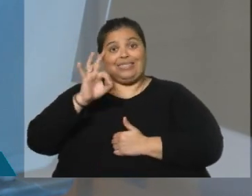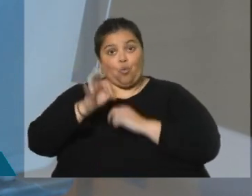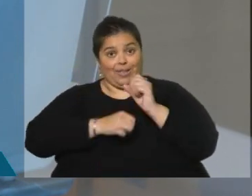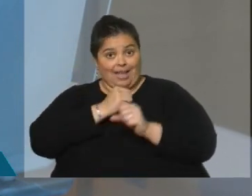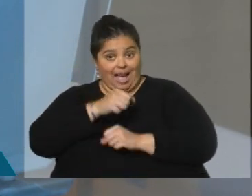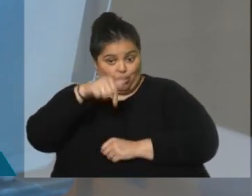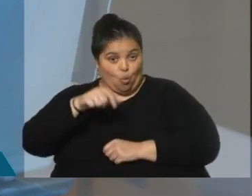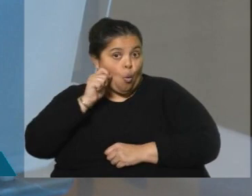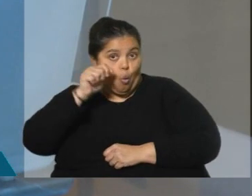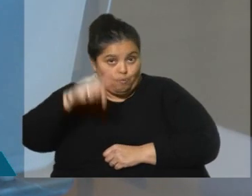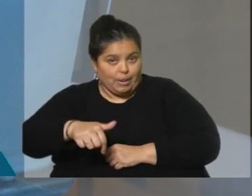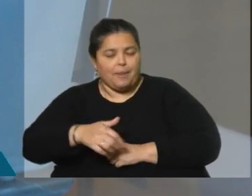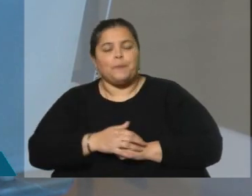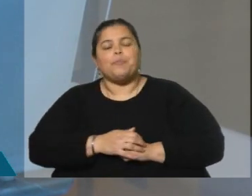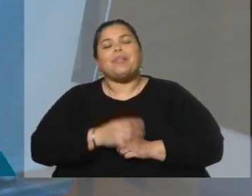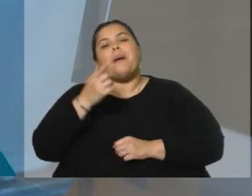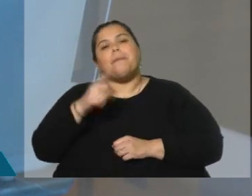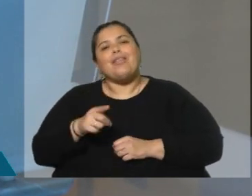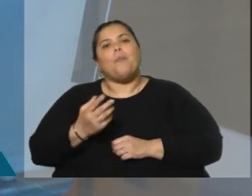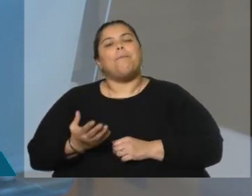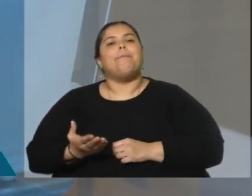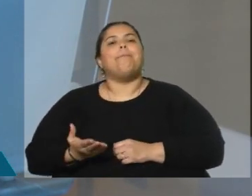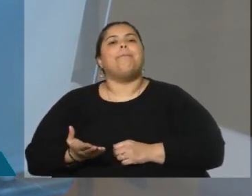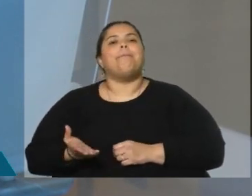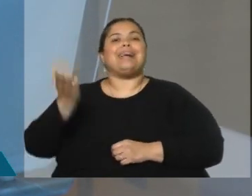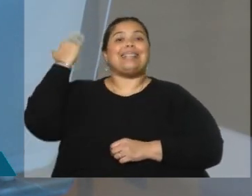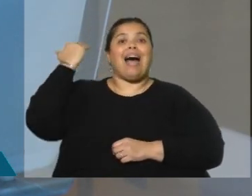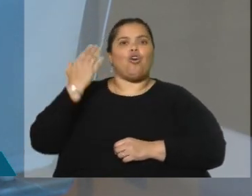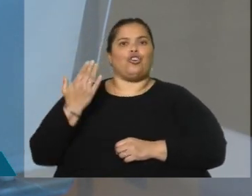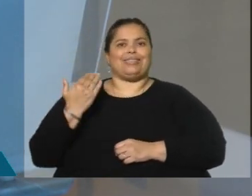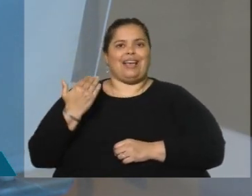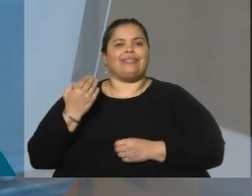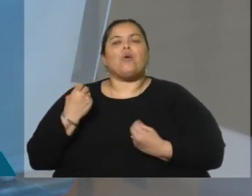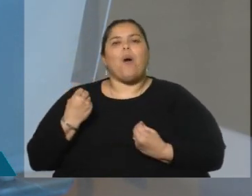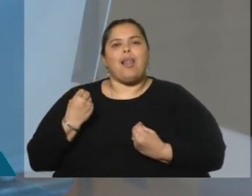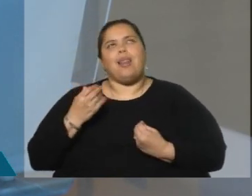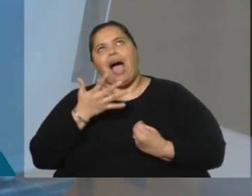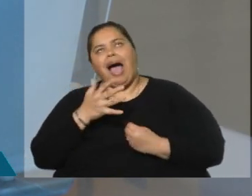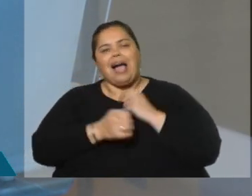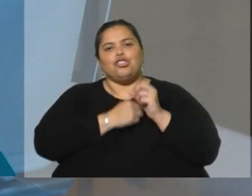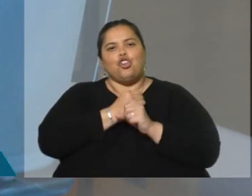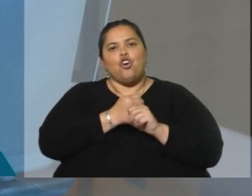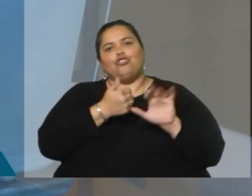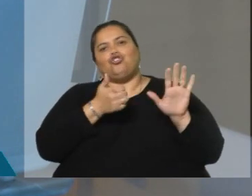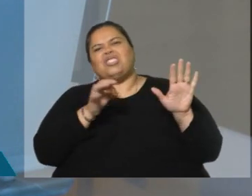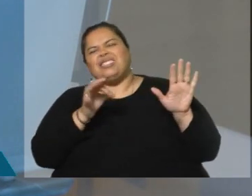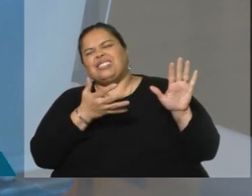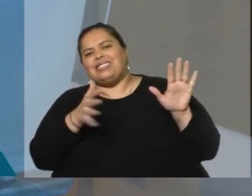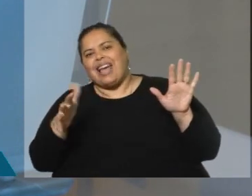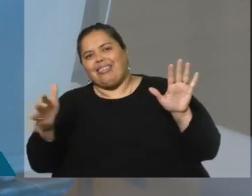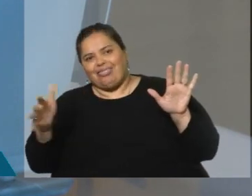estas horas pero el pasado reciente lo ubicamos un poquito más para atrás sesenta y pico cuando empezaron a